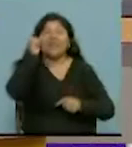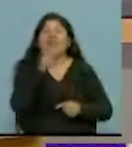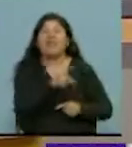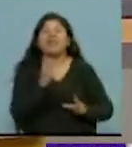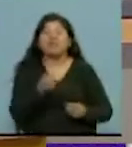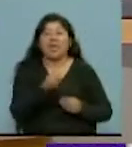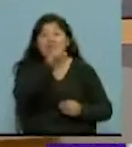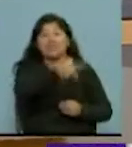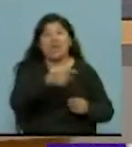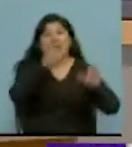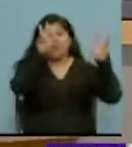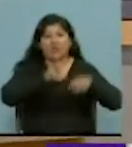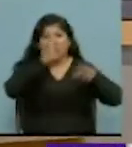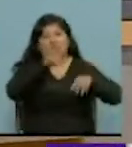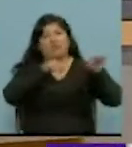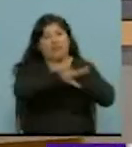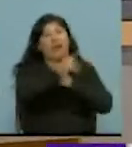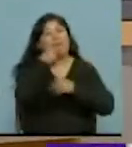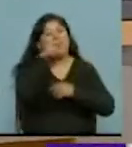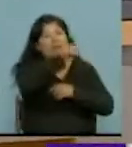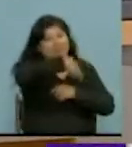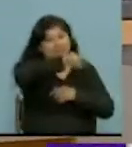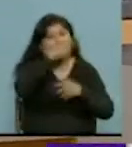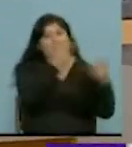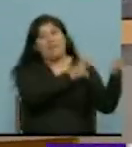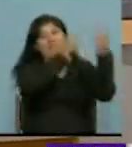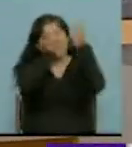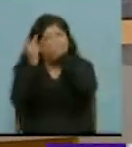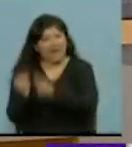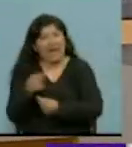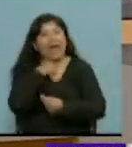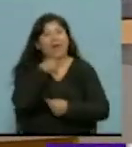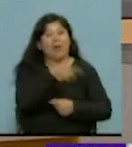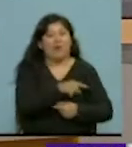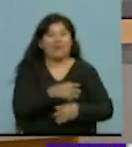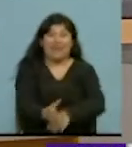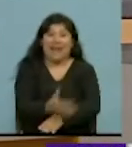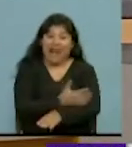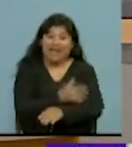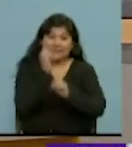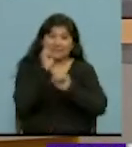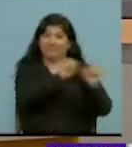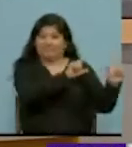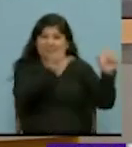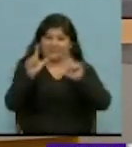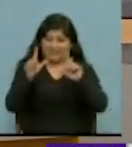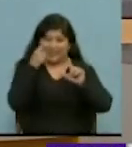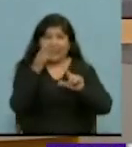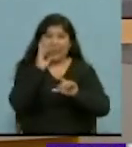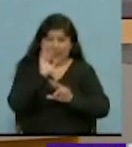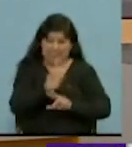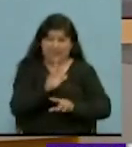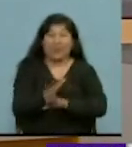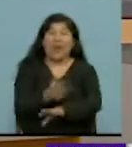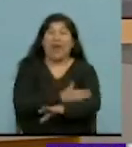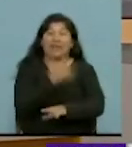chicos puedan venir acá a la provincia de Jujuy. Antes de las imágenes, le damos un número y la característica de